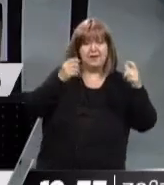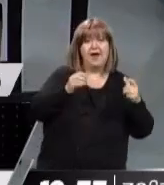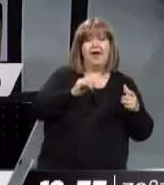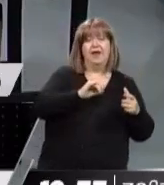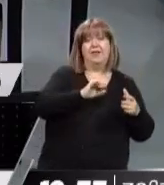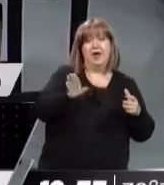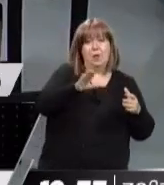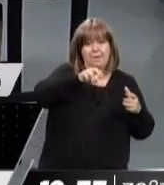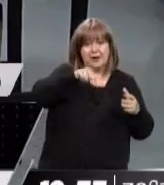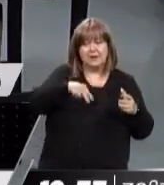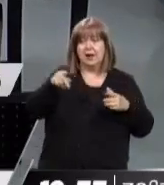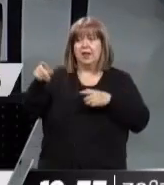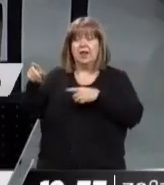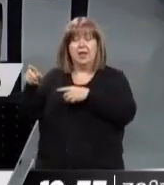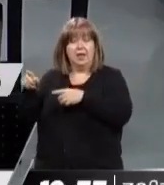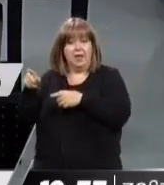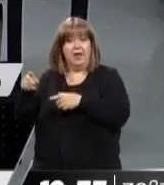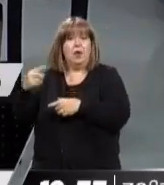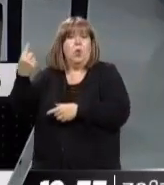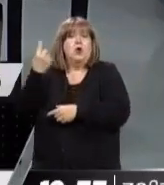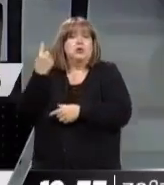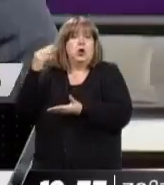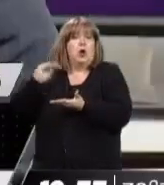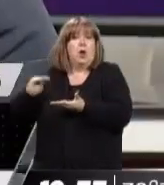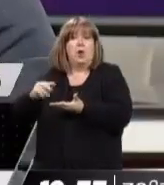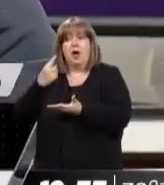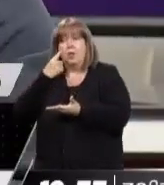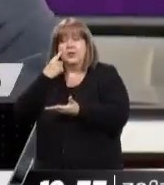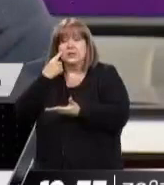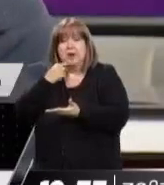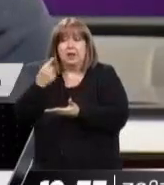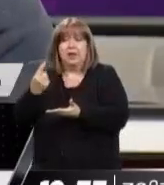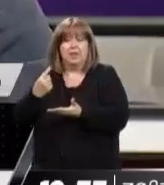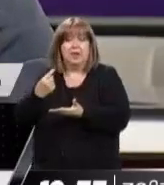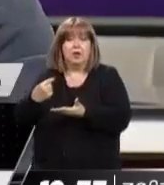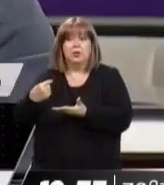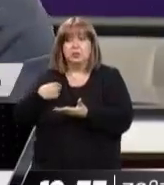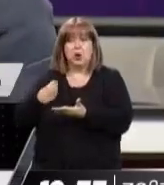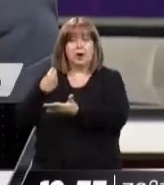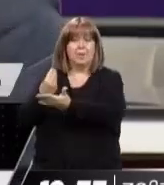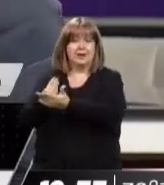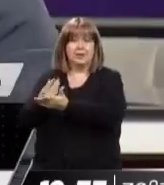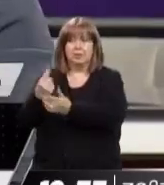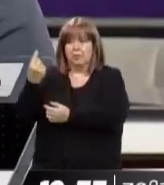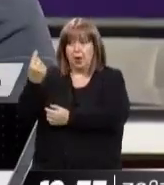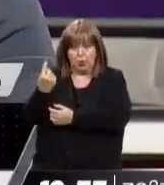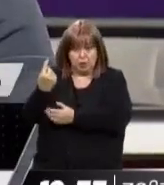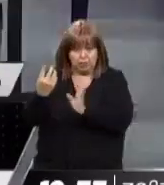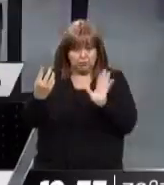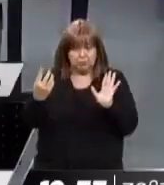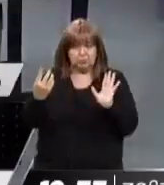ordenanza que habrían dictado, que habrían, supongo, que hecho en base a argumentos o en base a argumentos bien razonados, y no lo